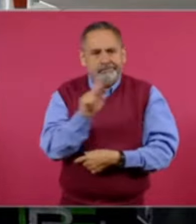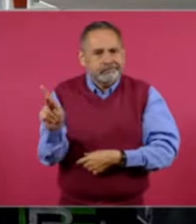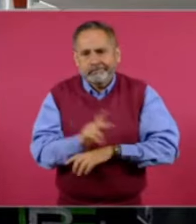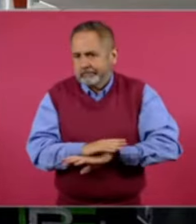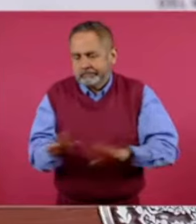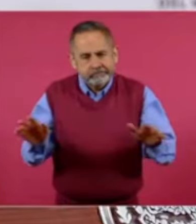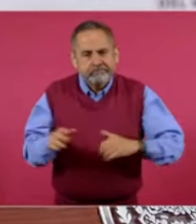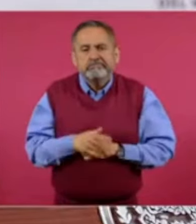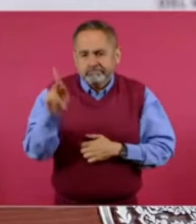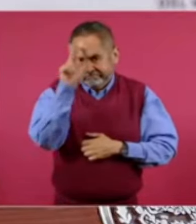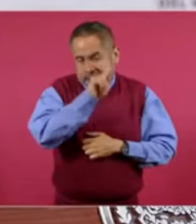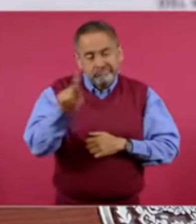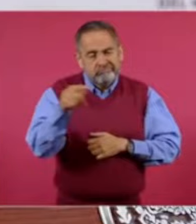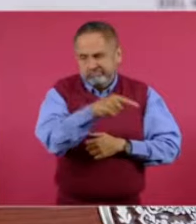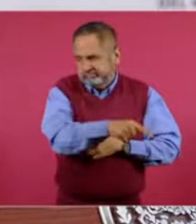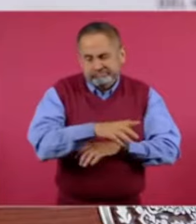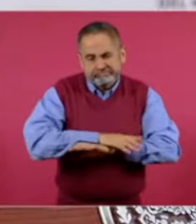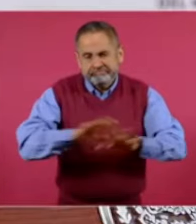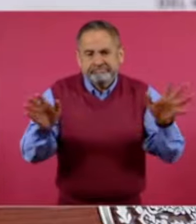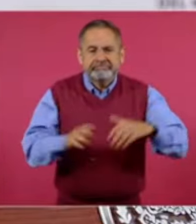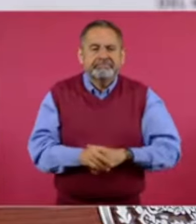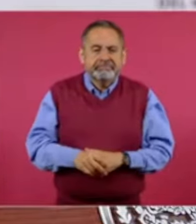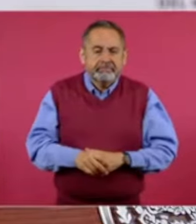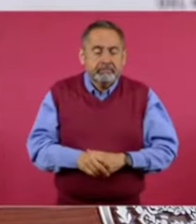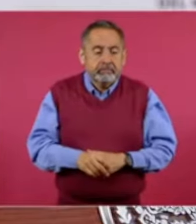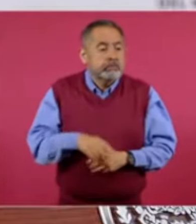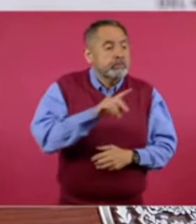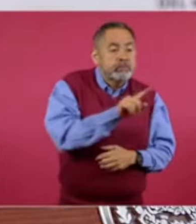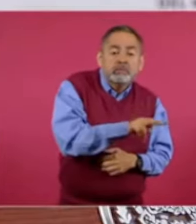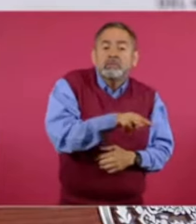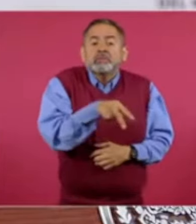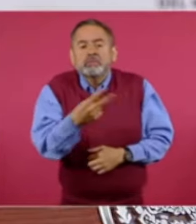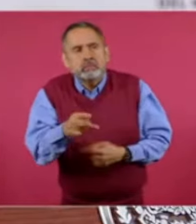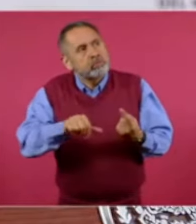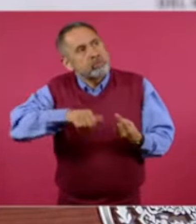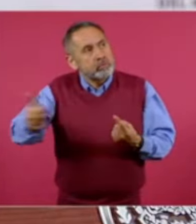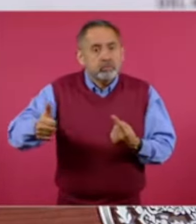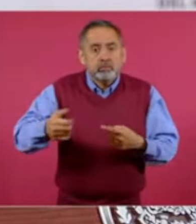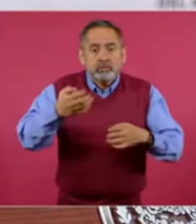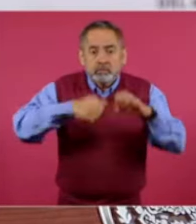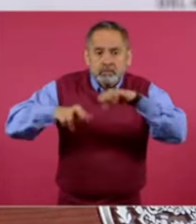Lo peor que ha habido. Y el mejor, fíjense,